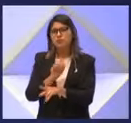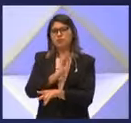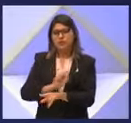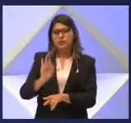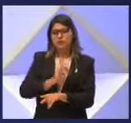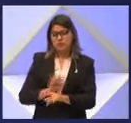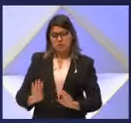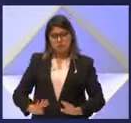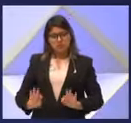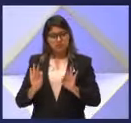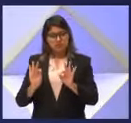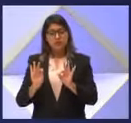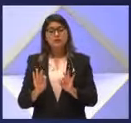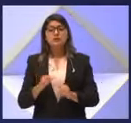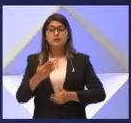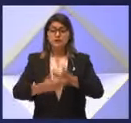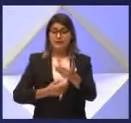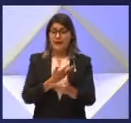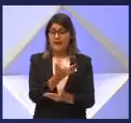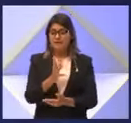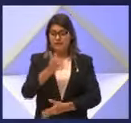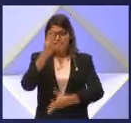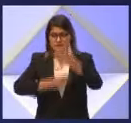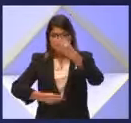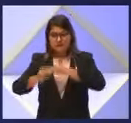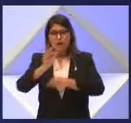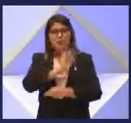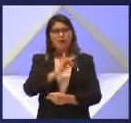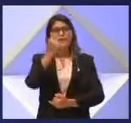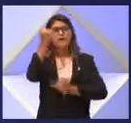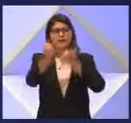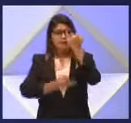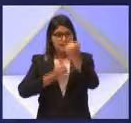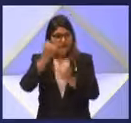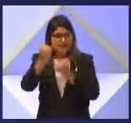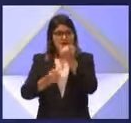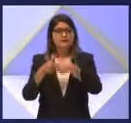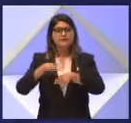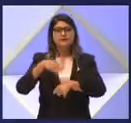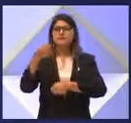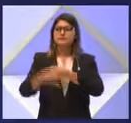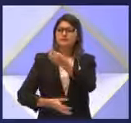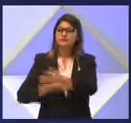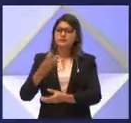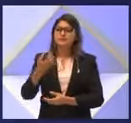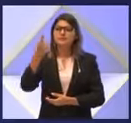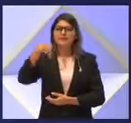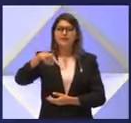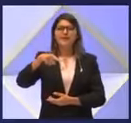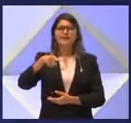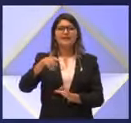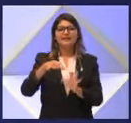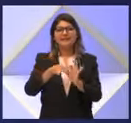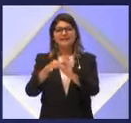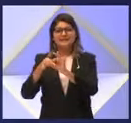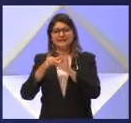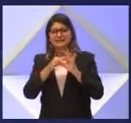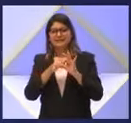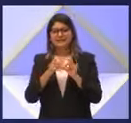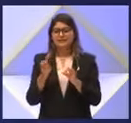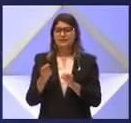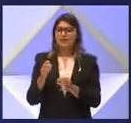a su vez puedan aportar nuevas ideas y pueda volverse un círculo virtuoso en el que reciben más información